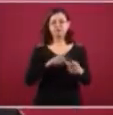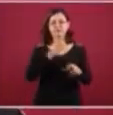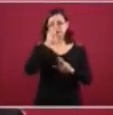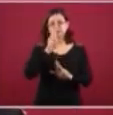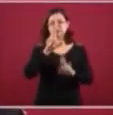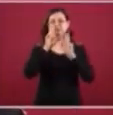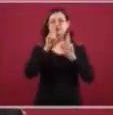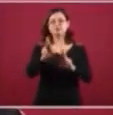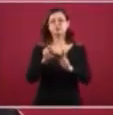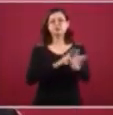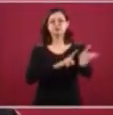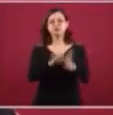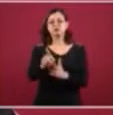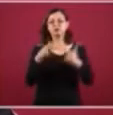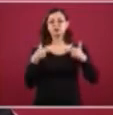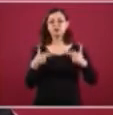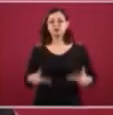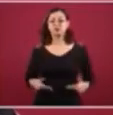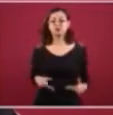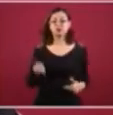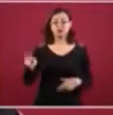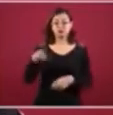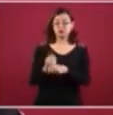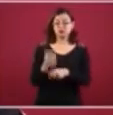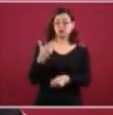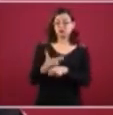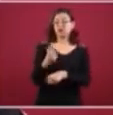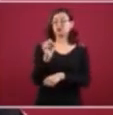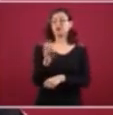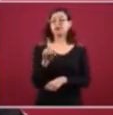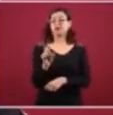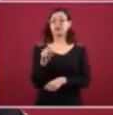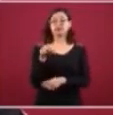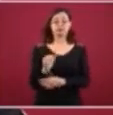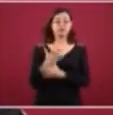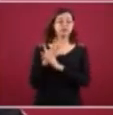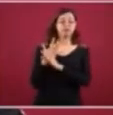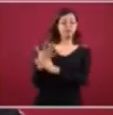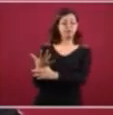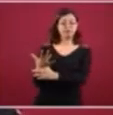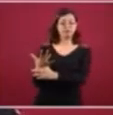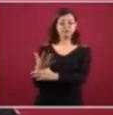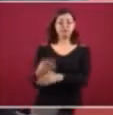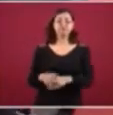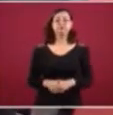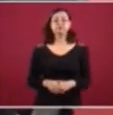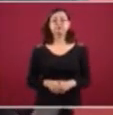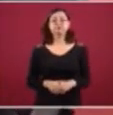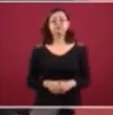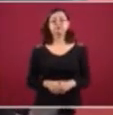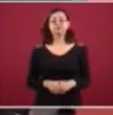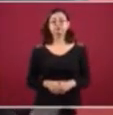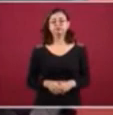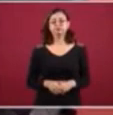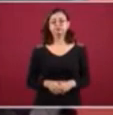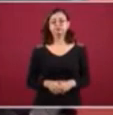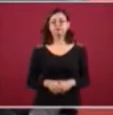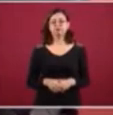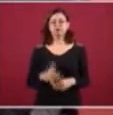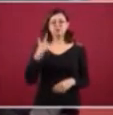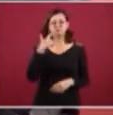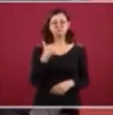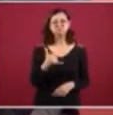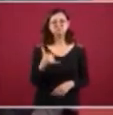humanos, dicho por el secretario de la Defensa. y están haciendo un